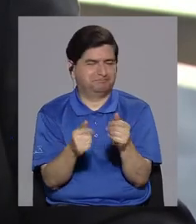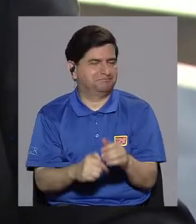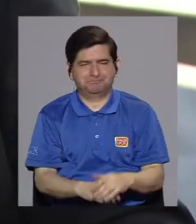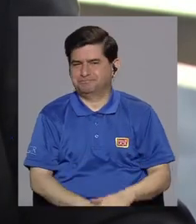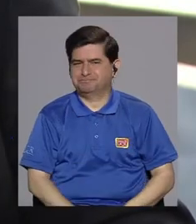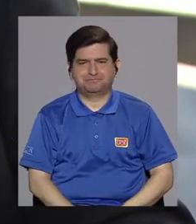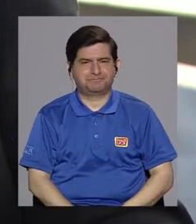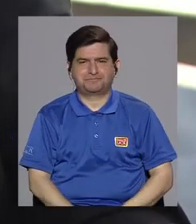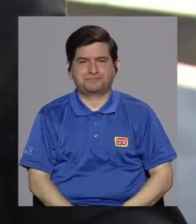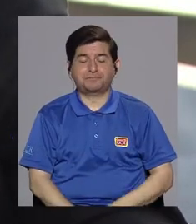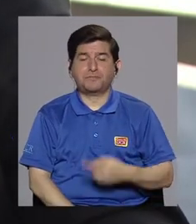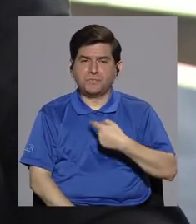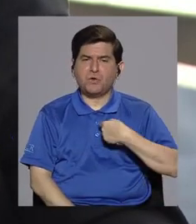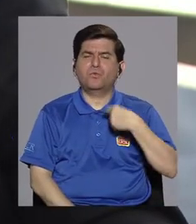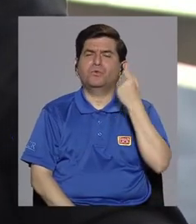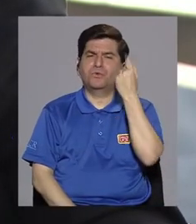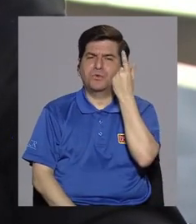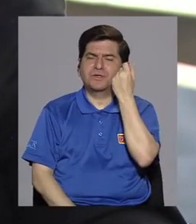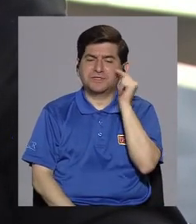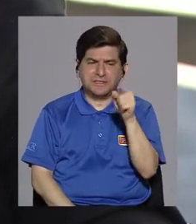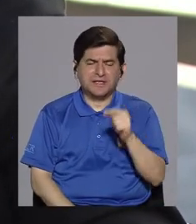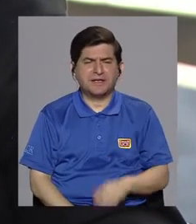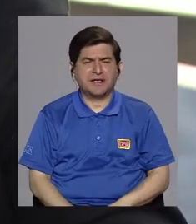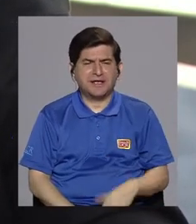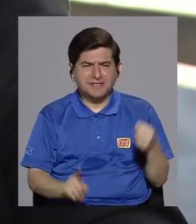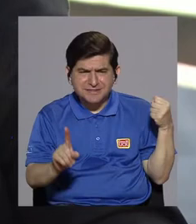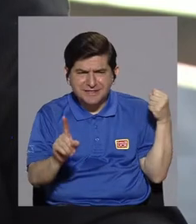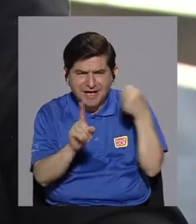que uno tiene que entender que esos accidentes pueden